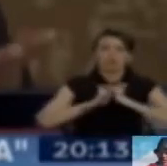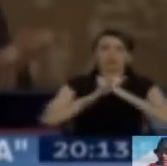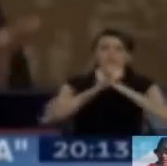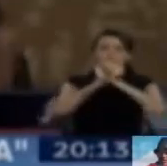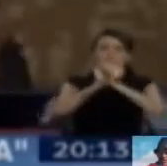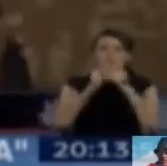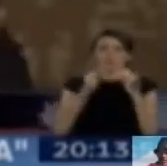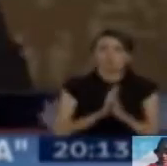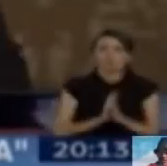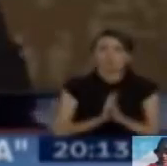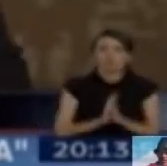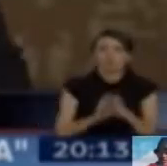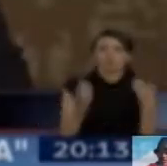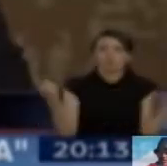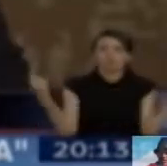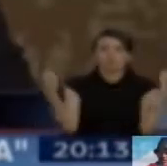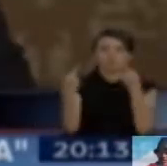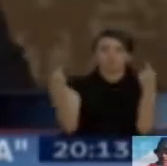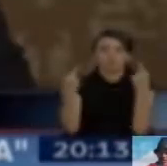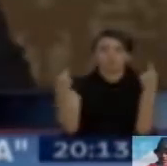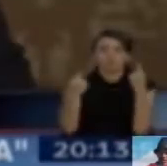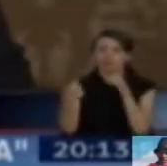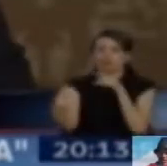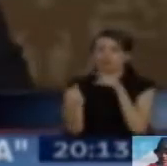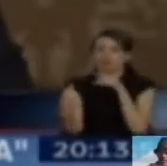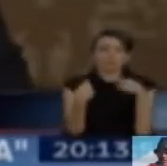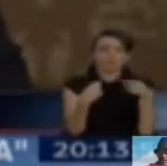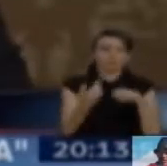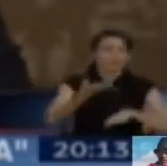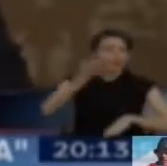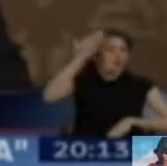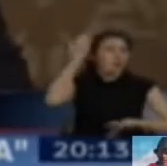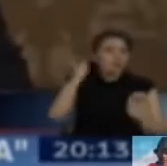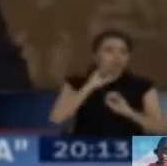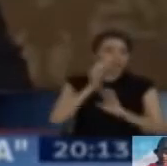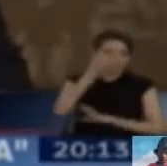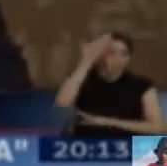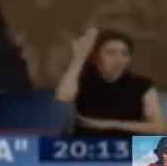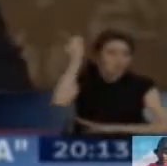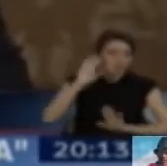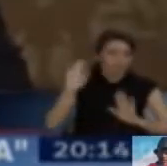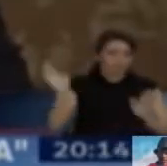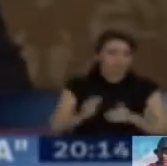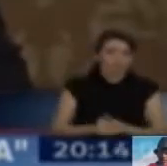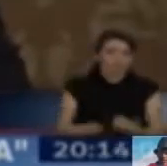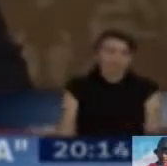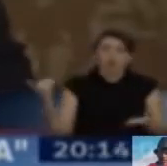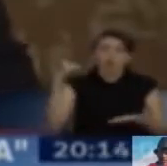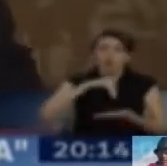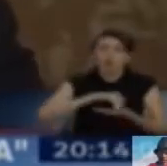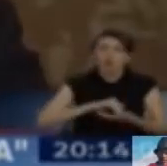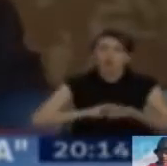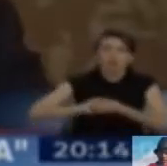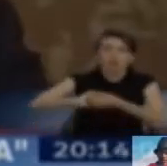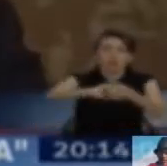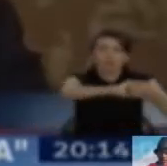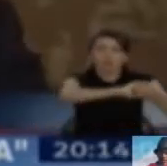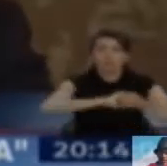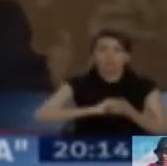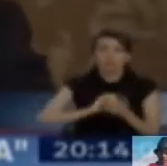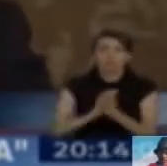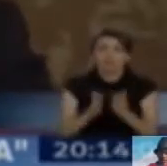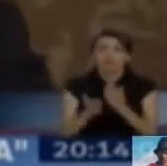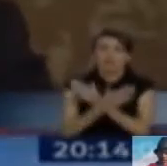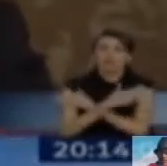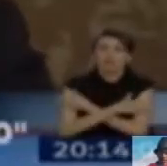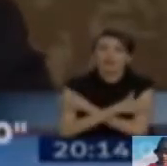juntos. La confrontación quedó atrás. Es hora de volver a abrazarnos. Agradezco de manera especial y